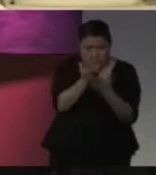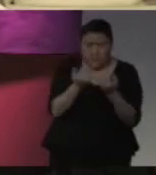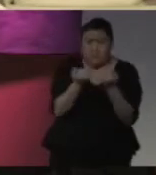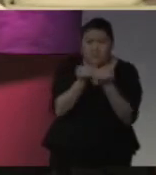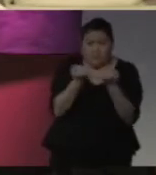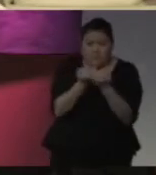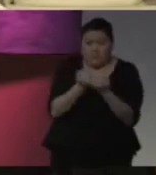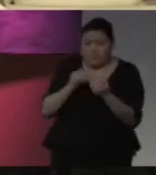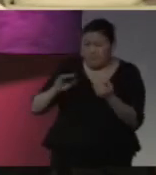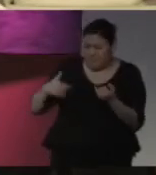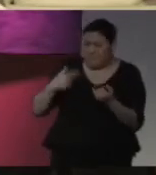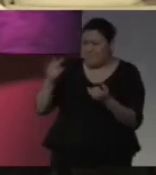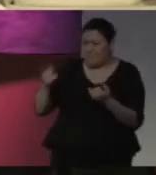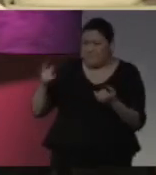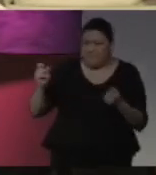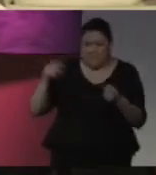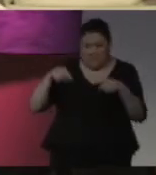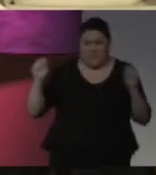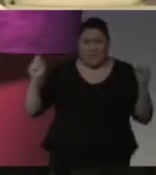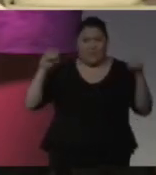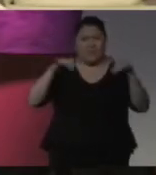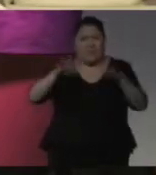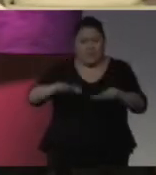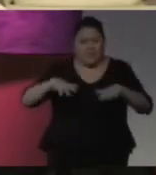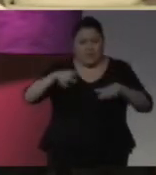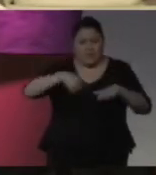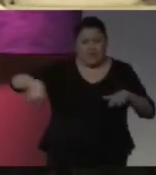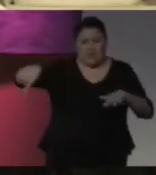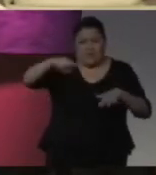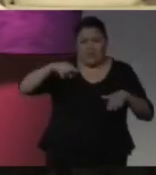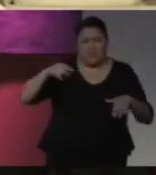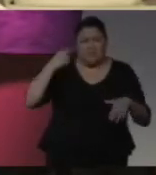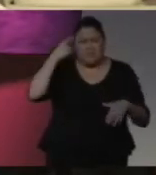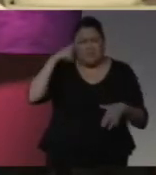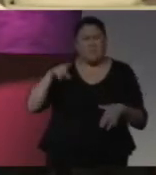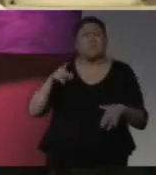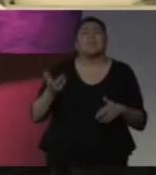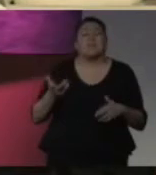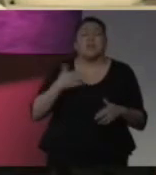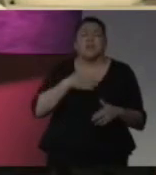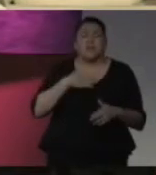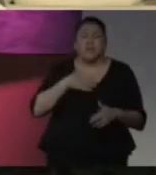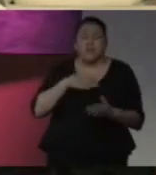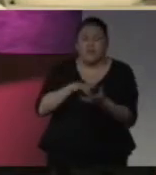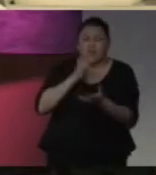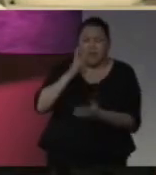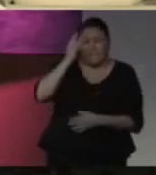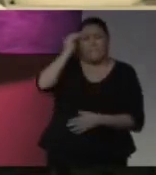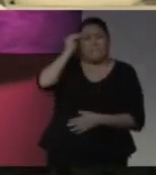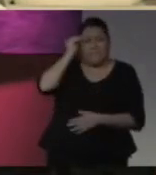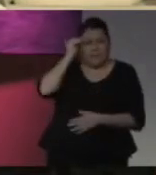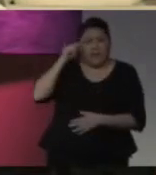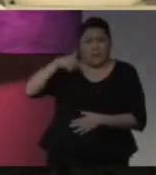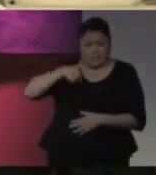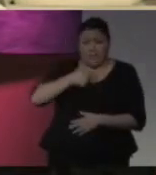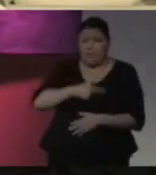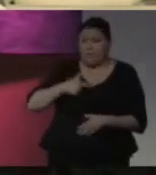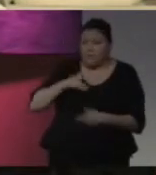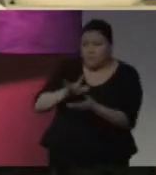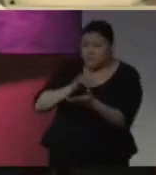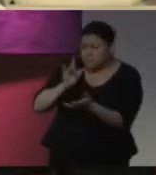esta venida aquí con ustedes, lo tomo un poquito para yo también aprender yo, o sea, a mí me gustaría